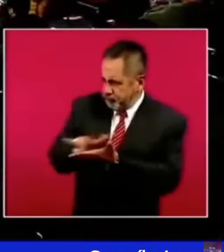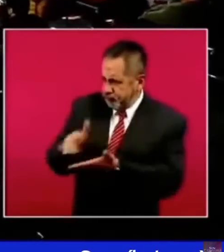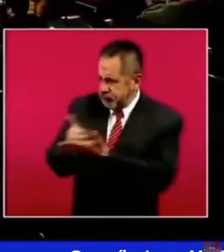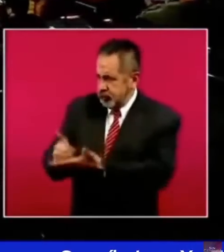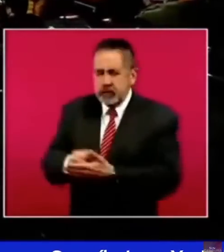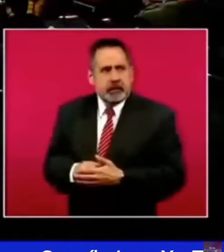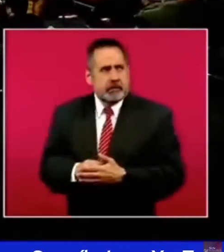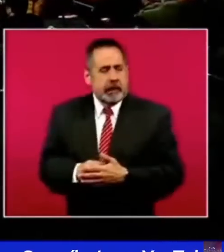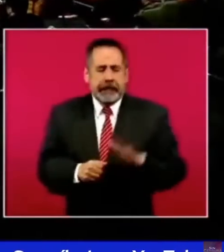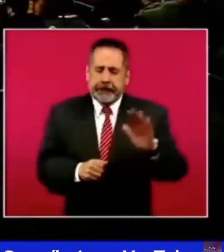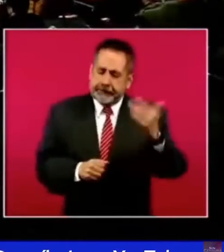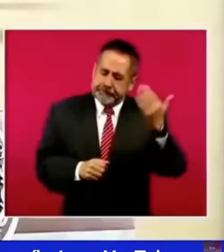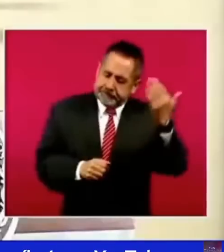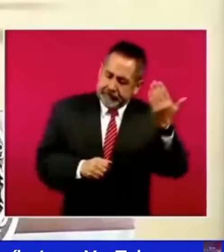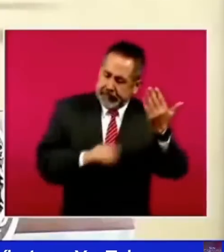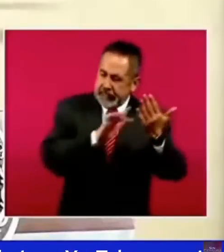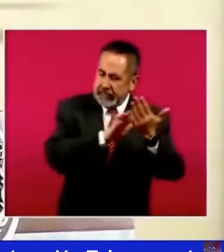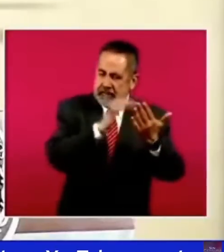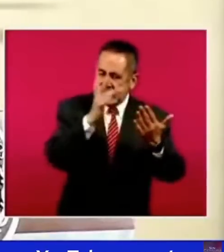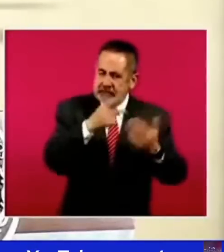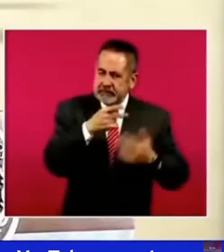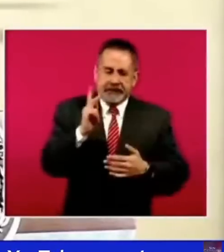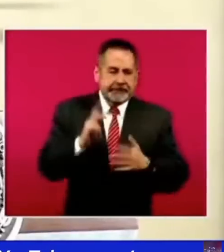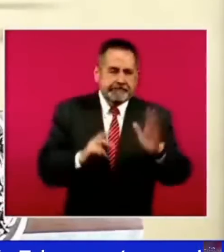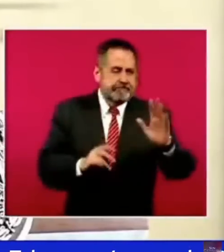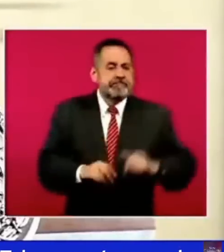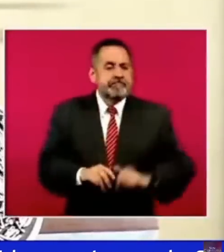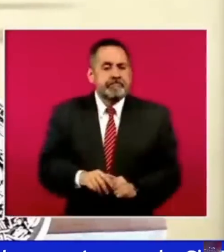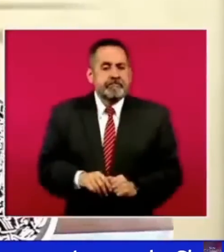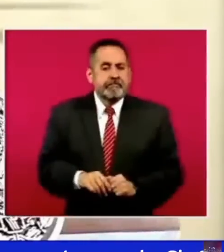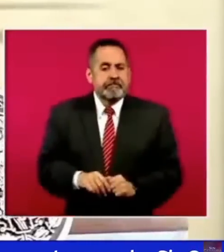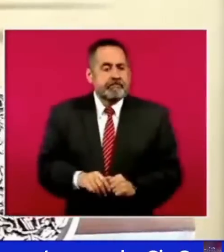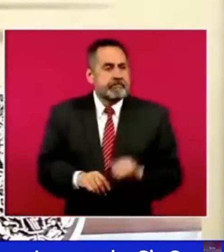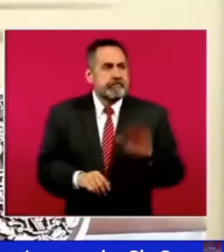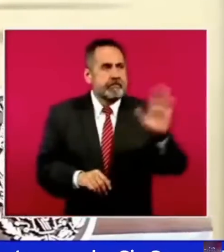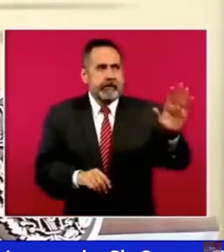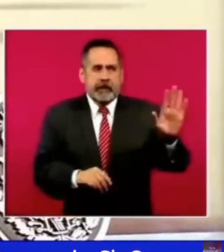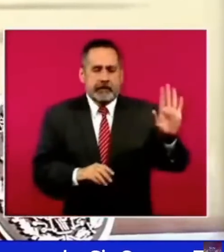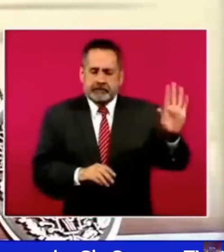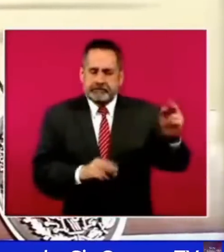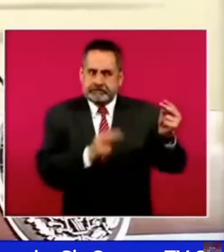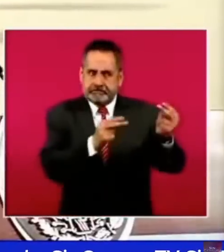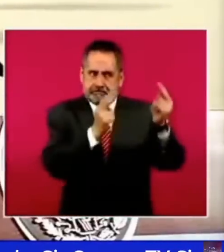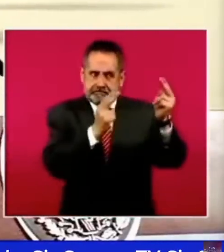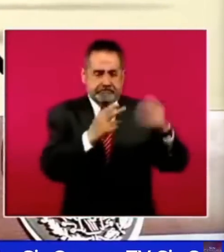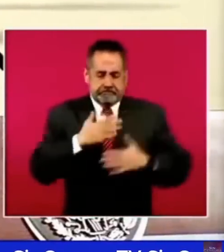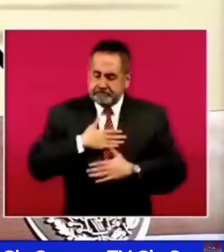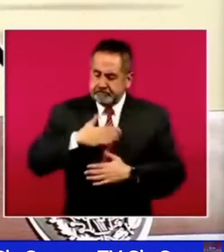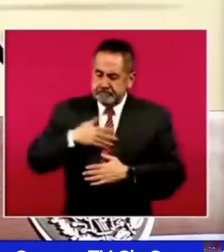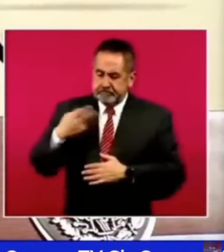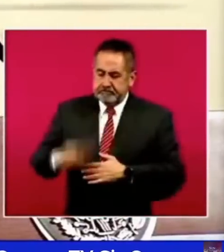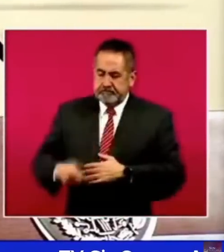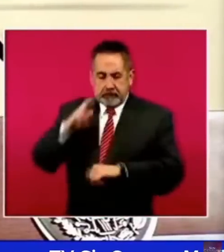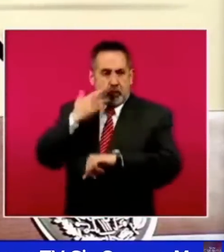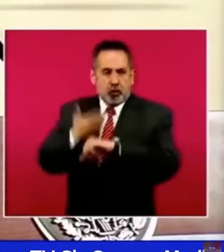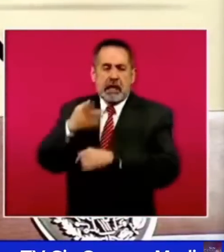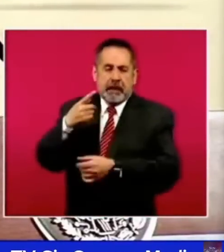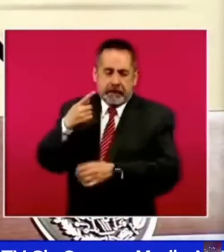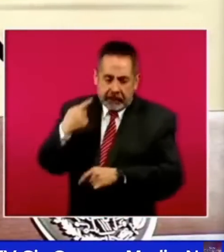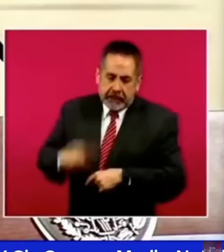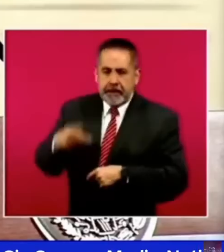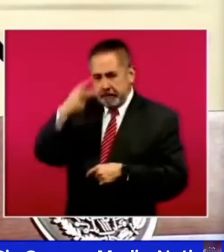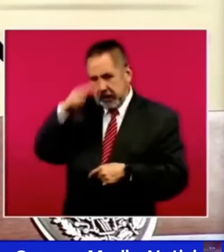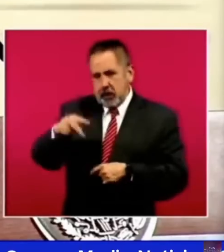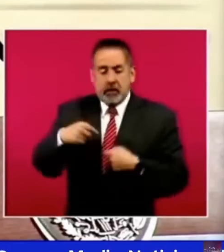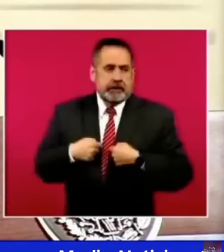Se lo agradecí y le dije que pues era un asunto nuestro y